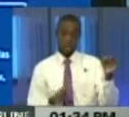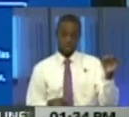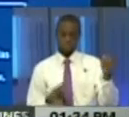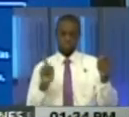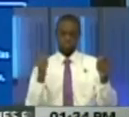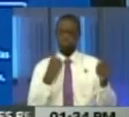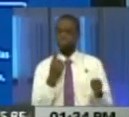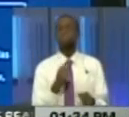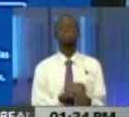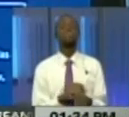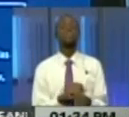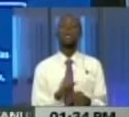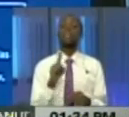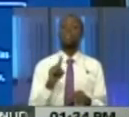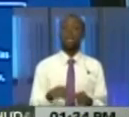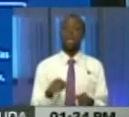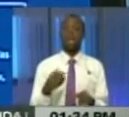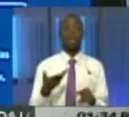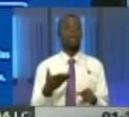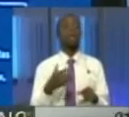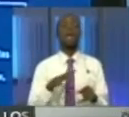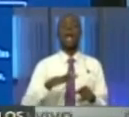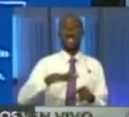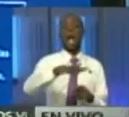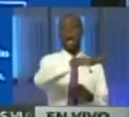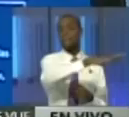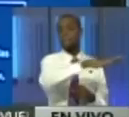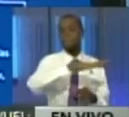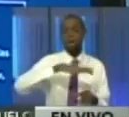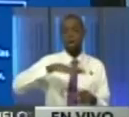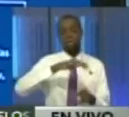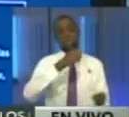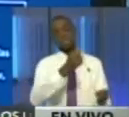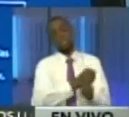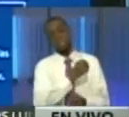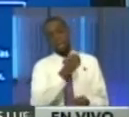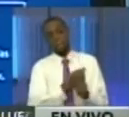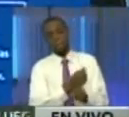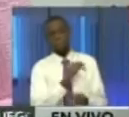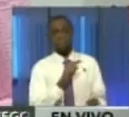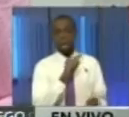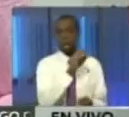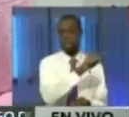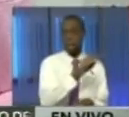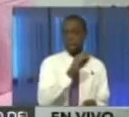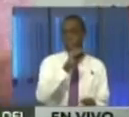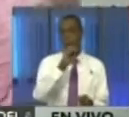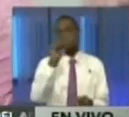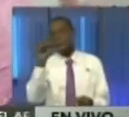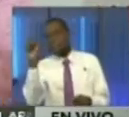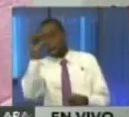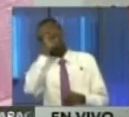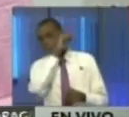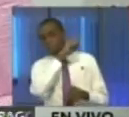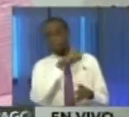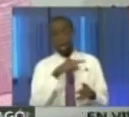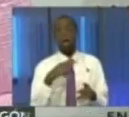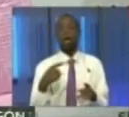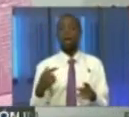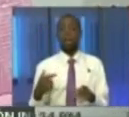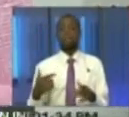Tenemos el trabajo del campo porque tenemos que saber cuáles son los centros de votación que vamos a habilitar. Y allí